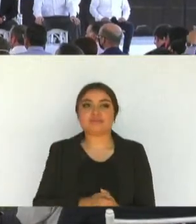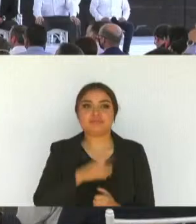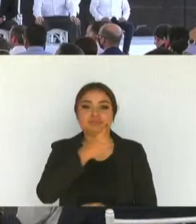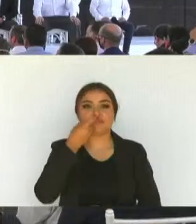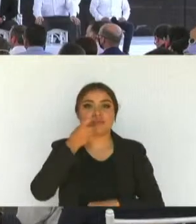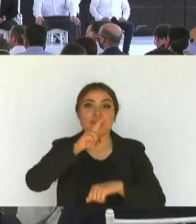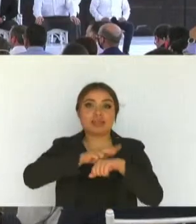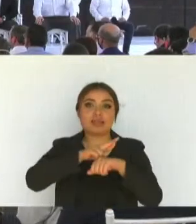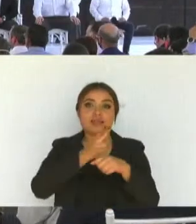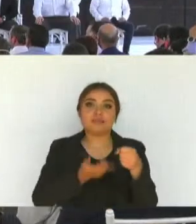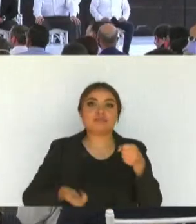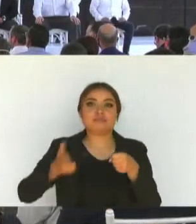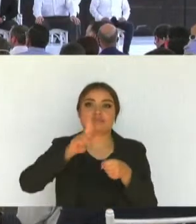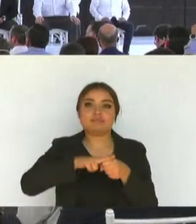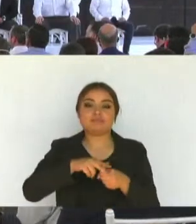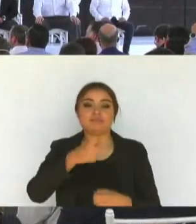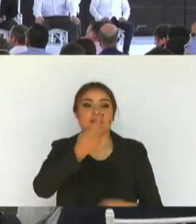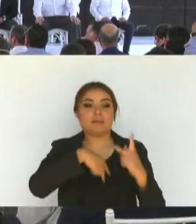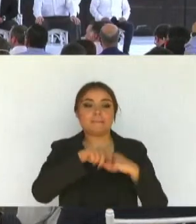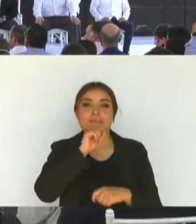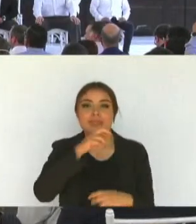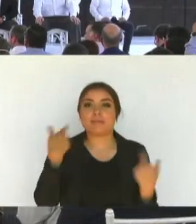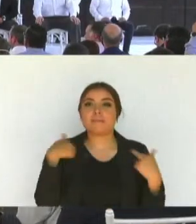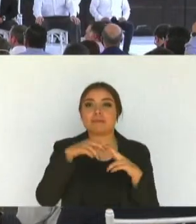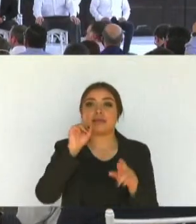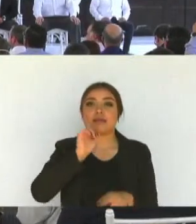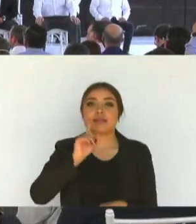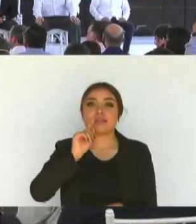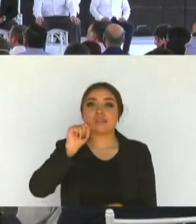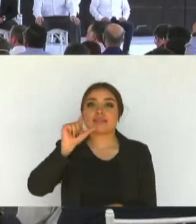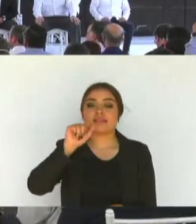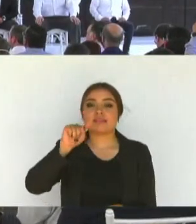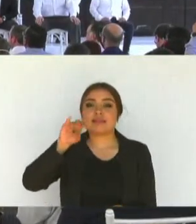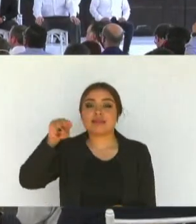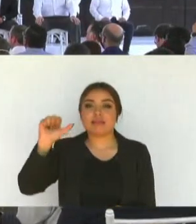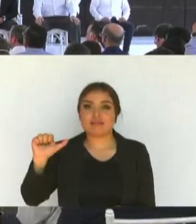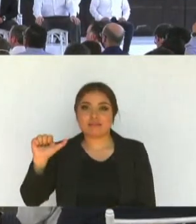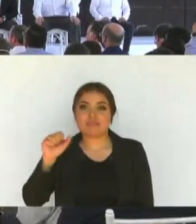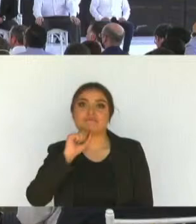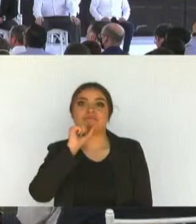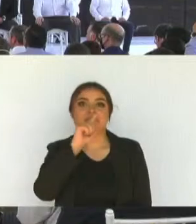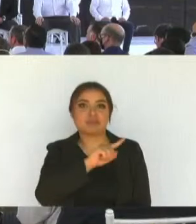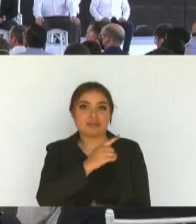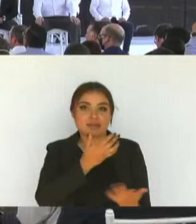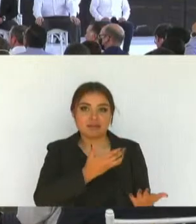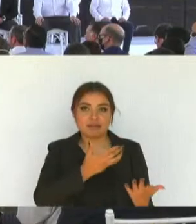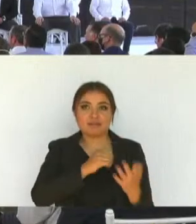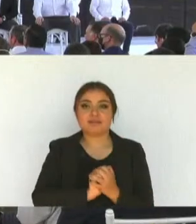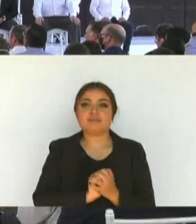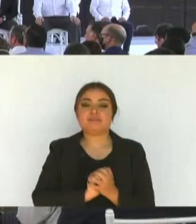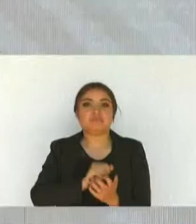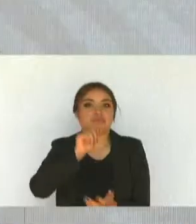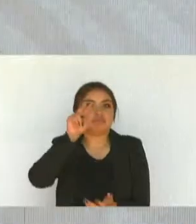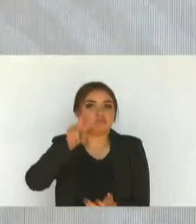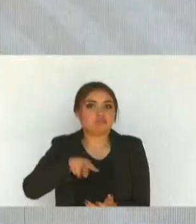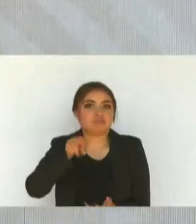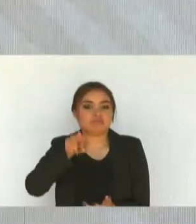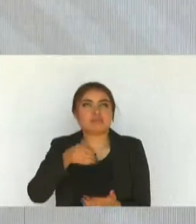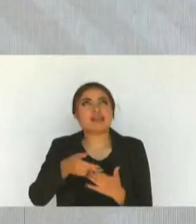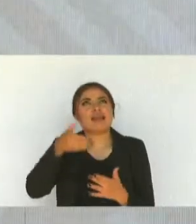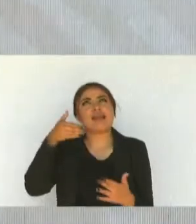general del IMSS, la presencia de la maestra Tatiana Cloutier, también quien efectivamente nos